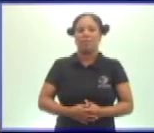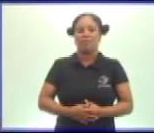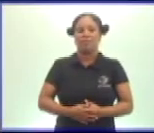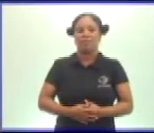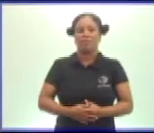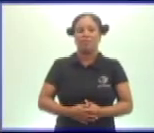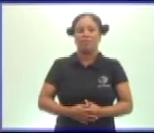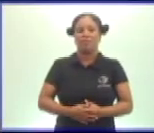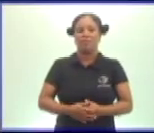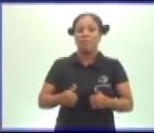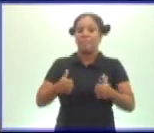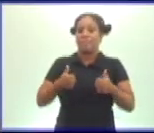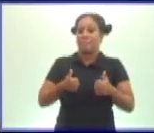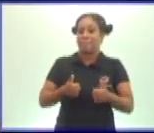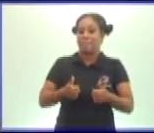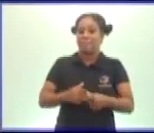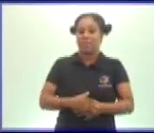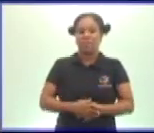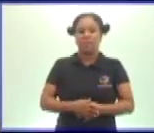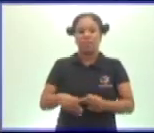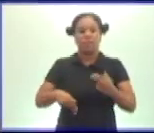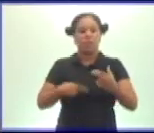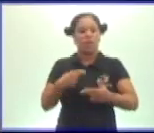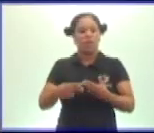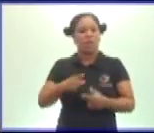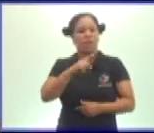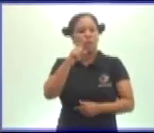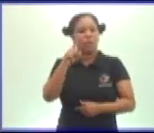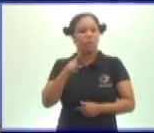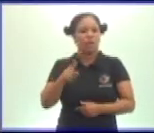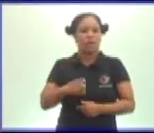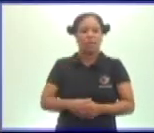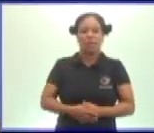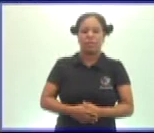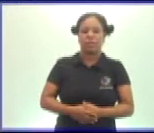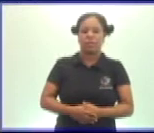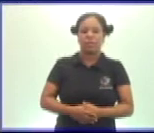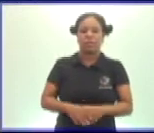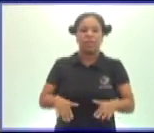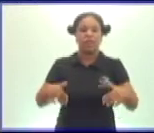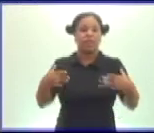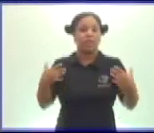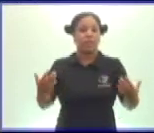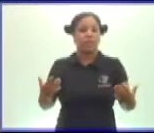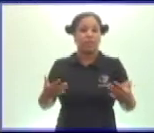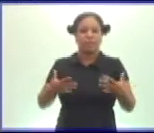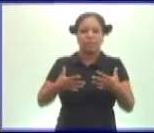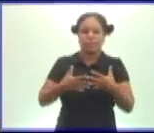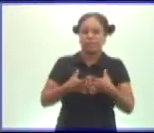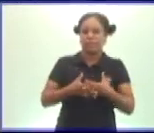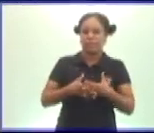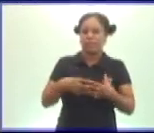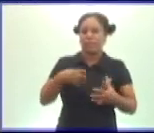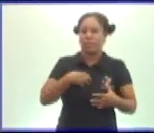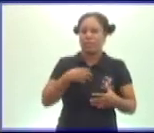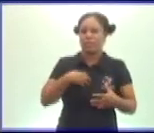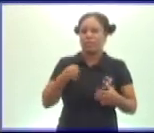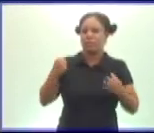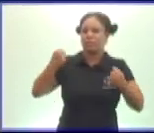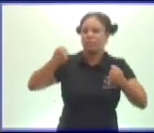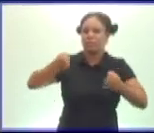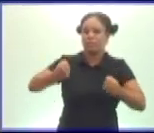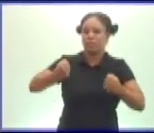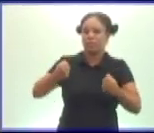Bien, nos haríamos la siguiente interrogante. ¿Qué interacción debe predominar para que ocurra